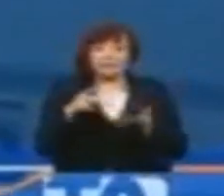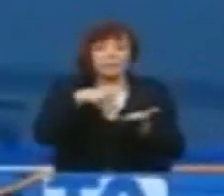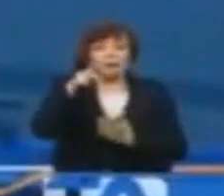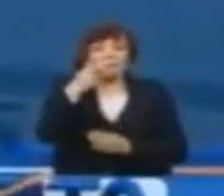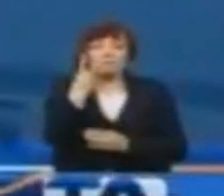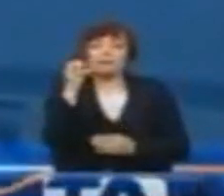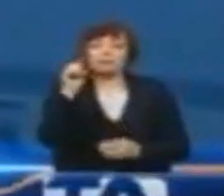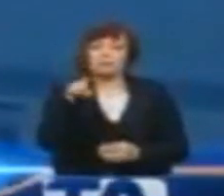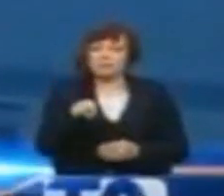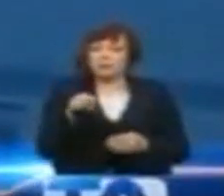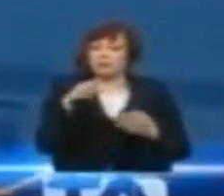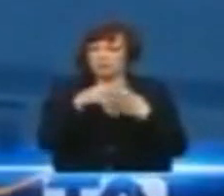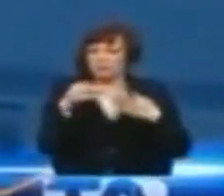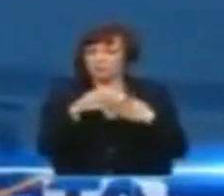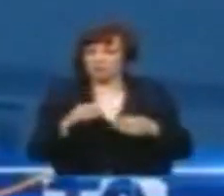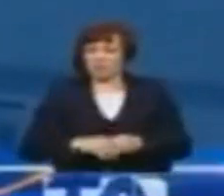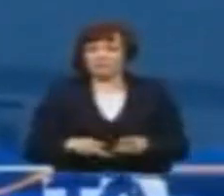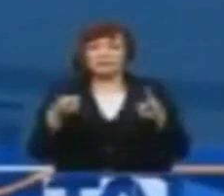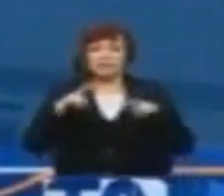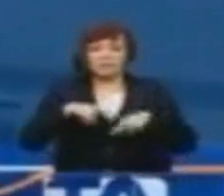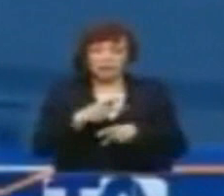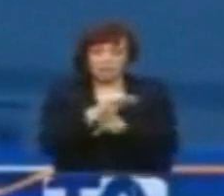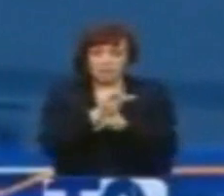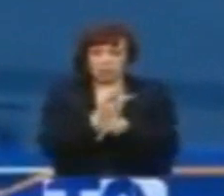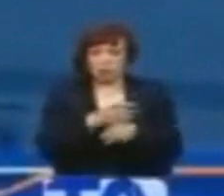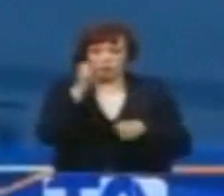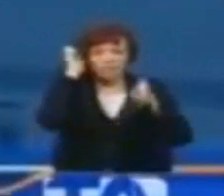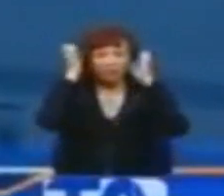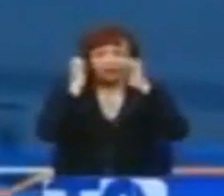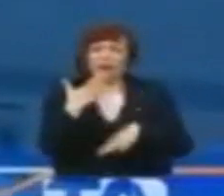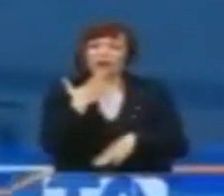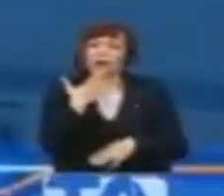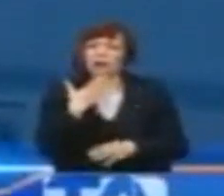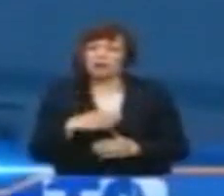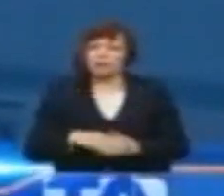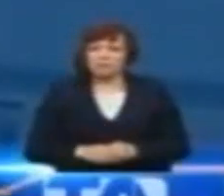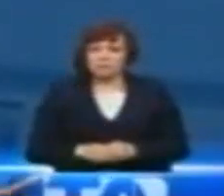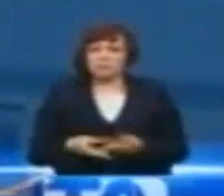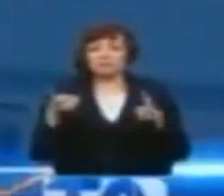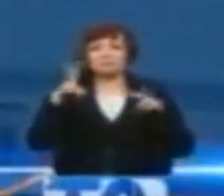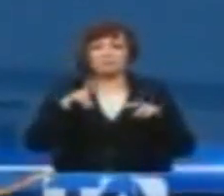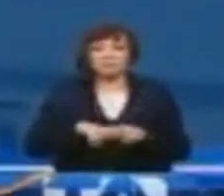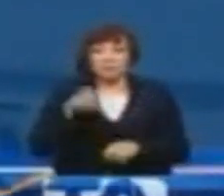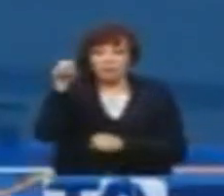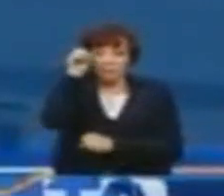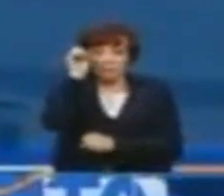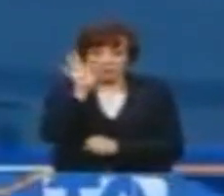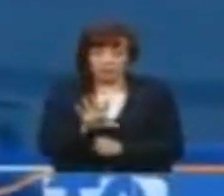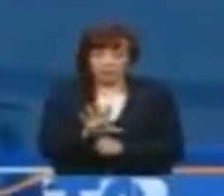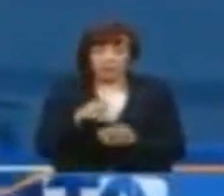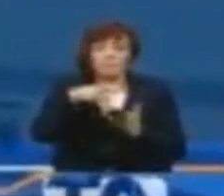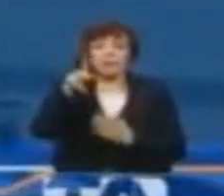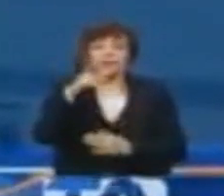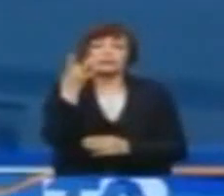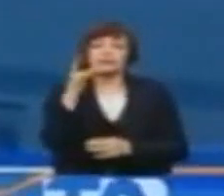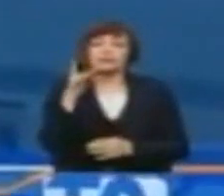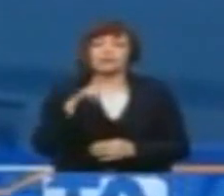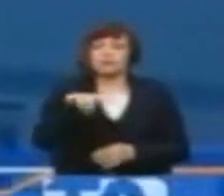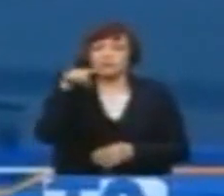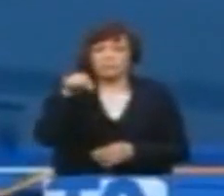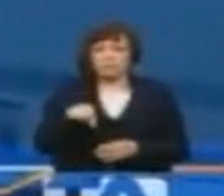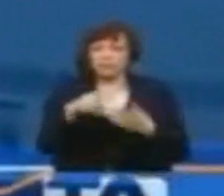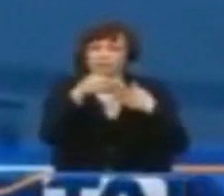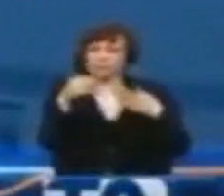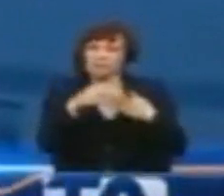la estrategia de productos por $15,500, un video del Tribunal Contencioso Electoral por $18,000,